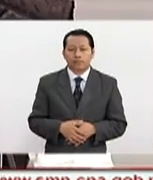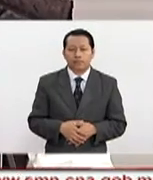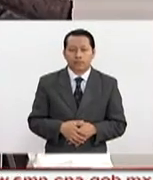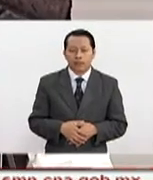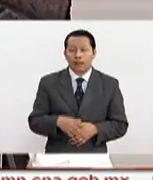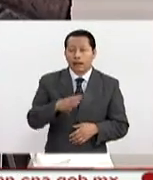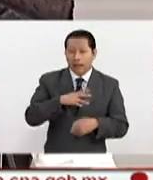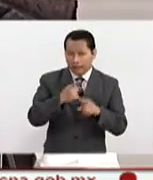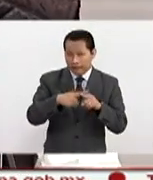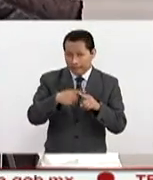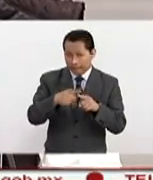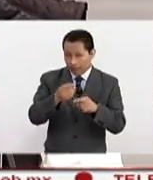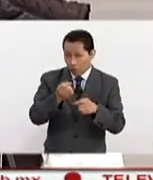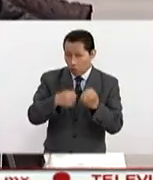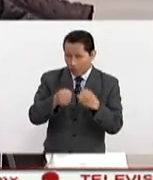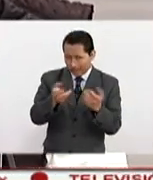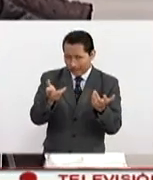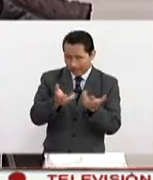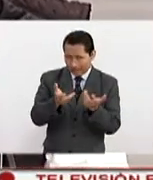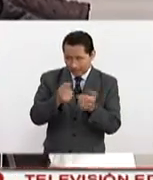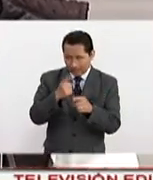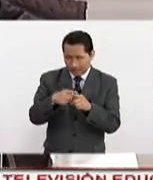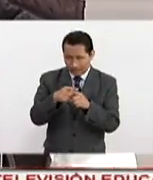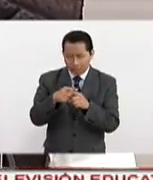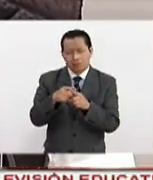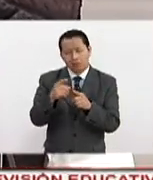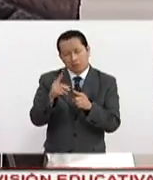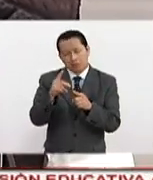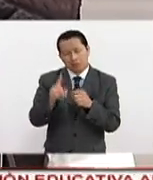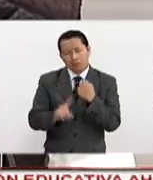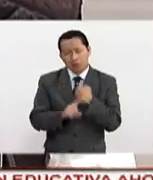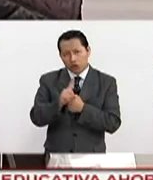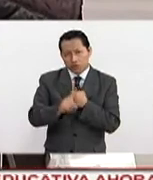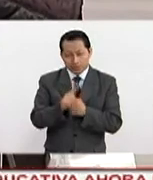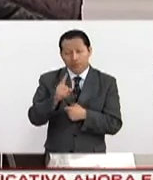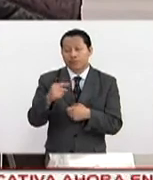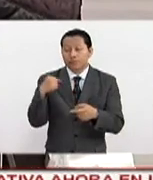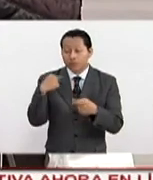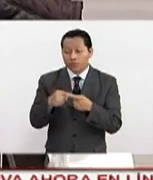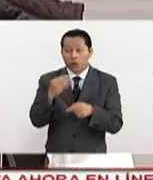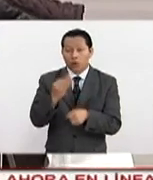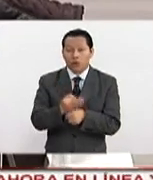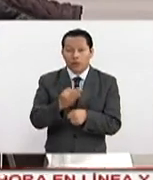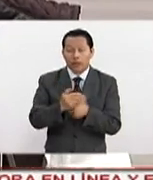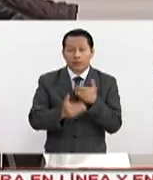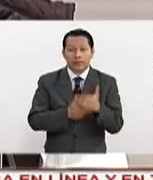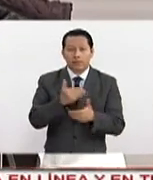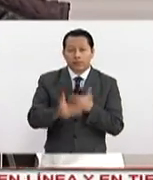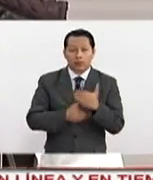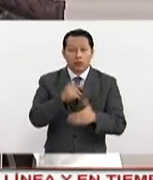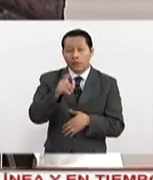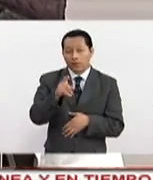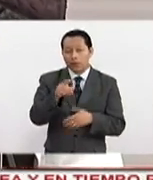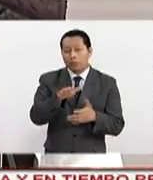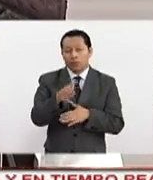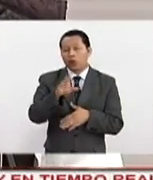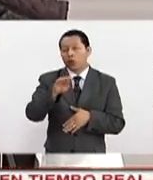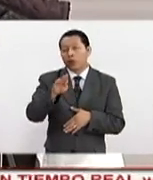869 obras hidráulicas que se vieron afectadas. Al día de hoy, se han restablecido los servicios de agua potable en